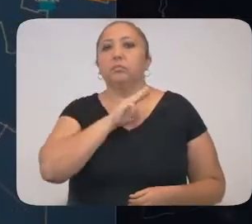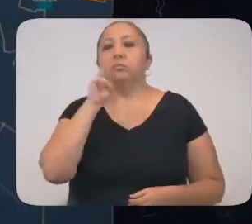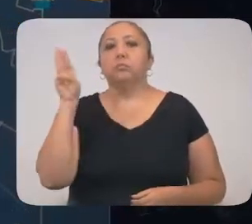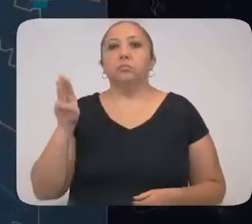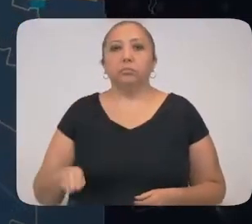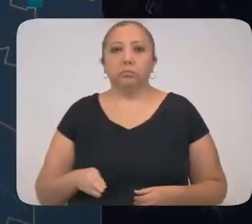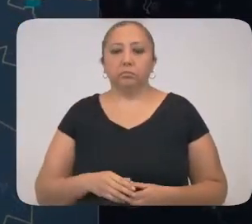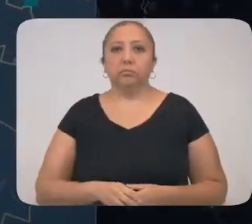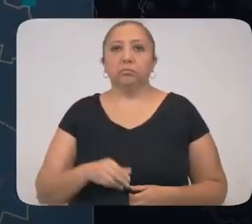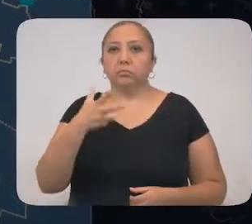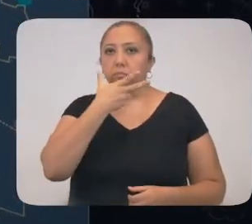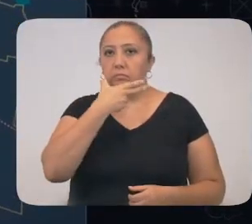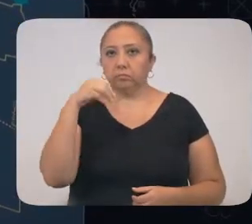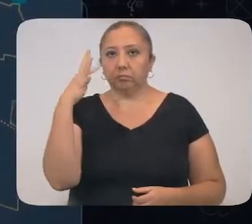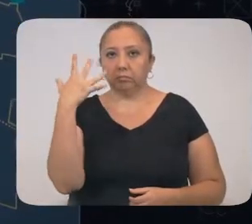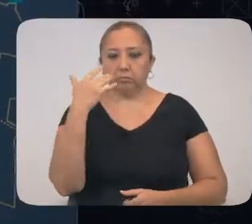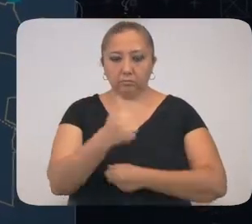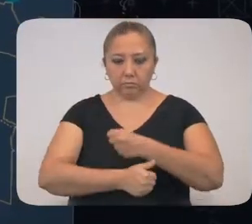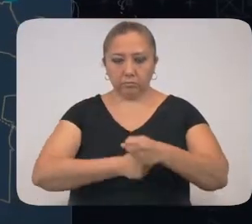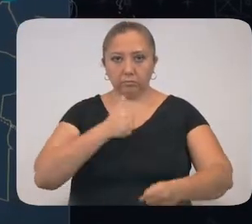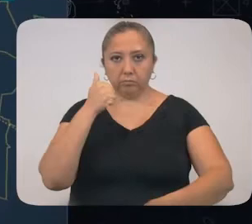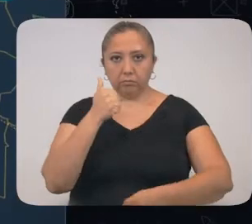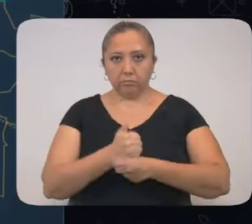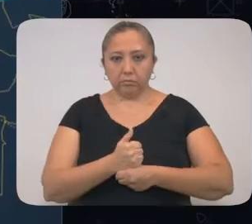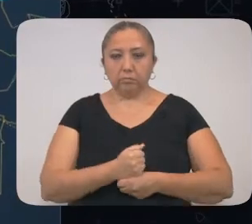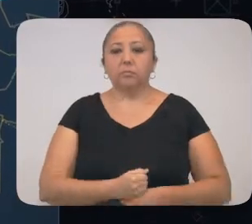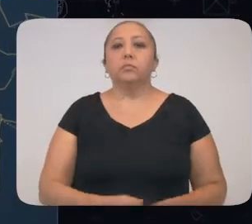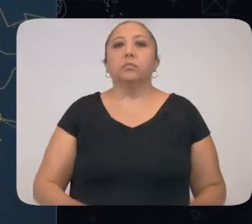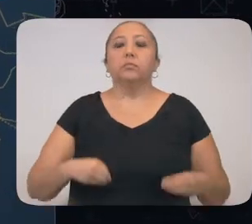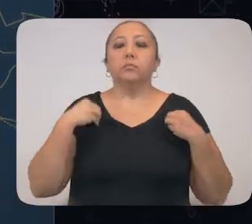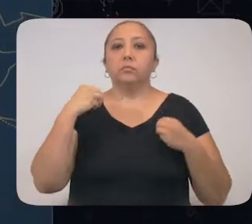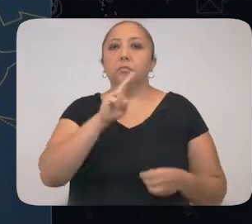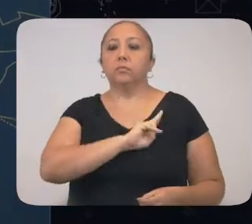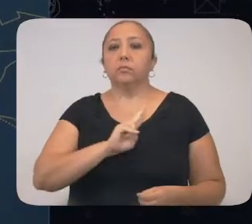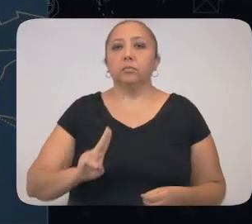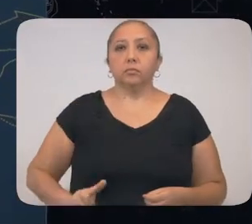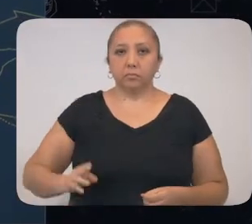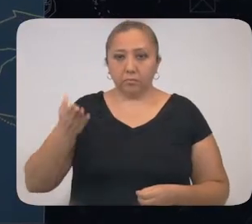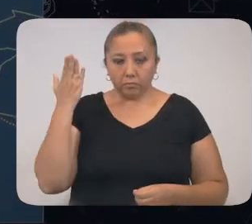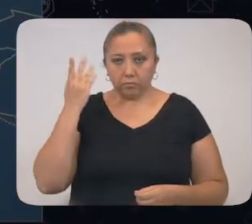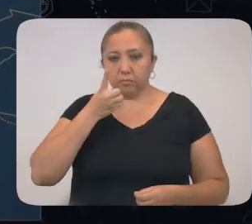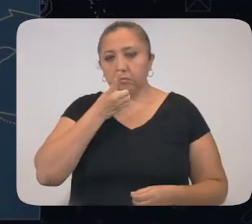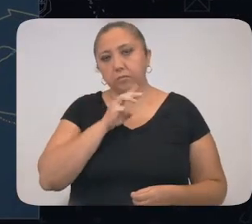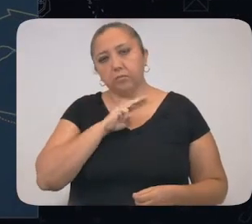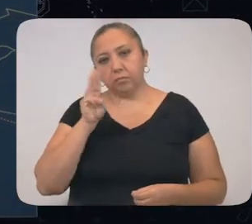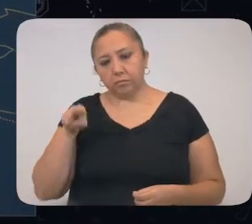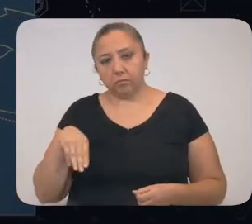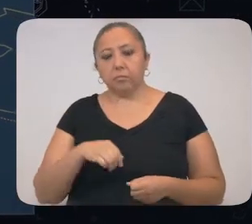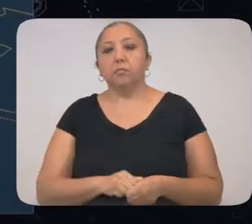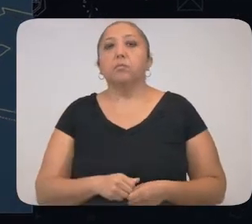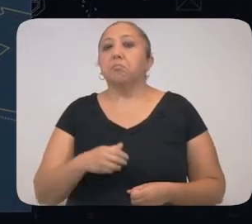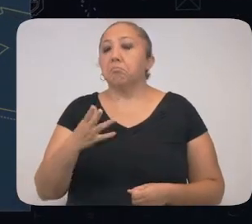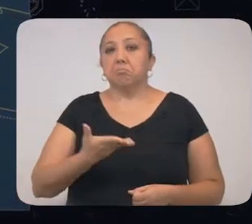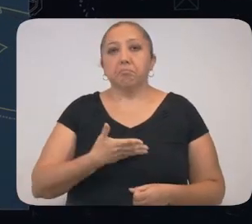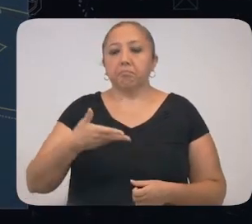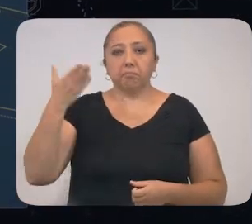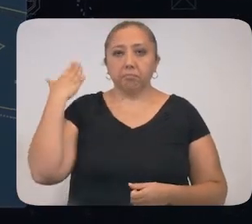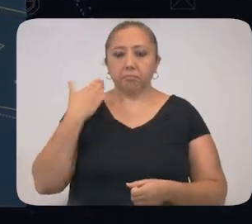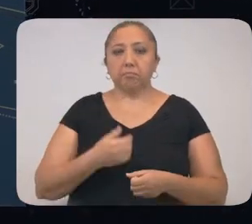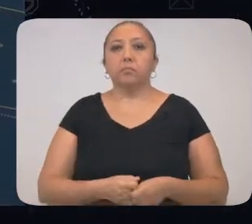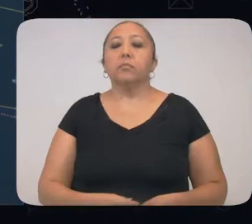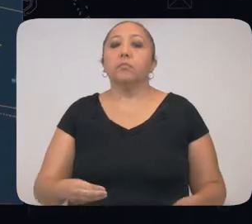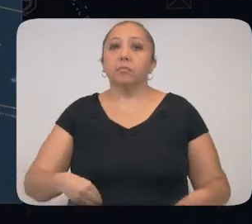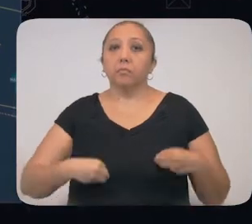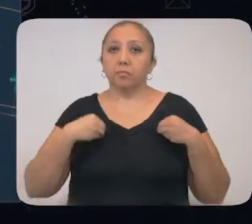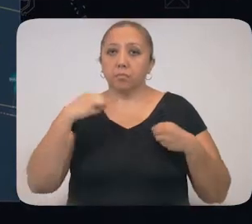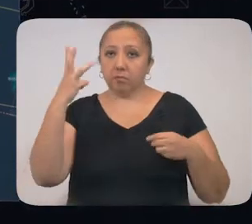fallecimientos. Hombre de 50 años de edad, originario y residente de Humán, sin historial de enfermedades previas. El paciente